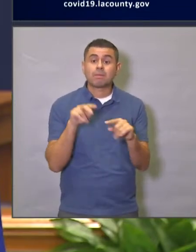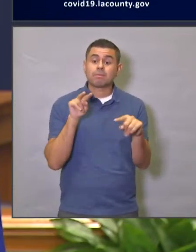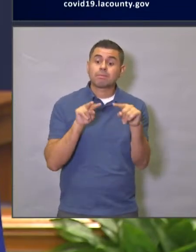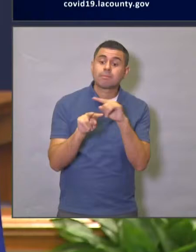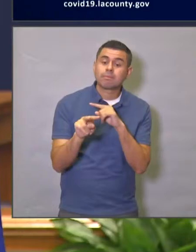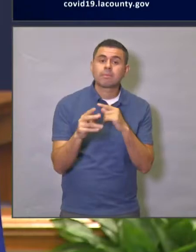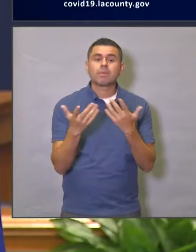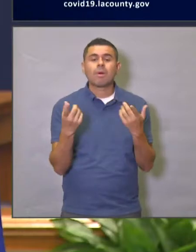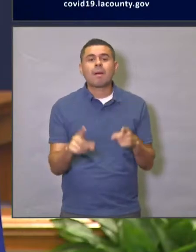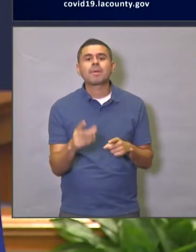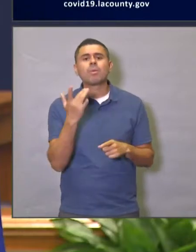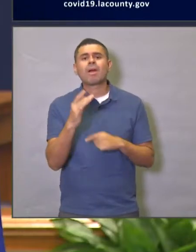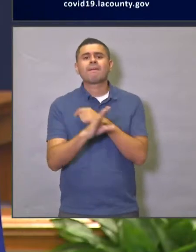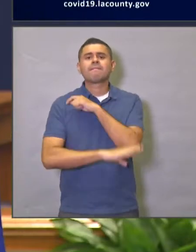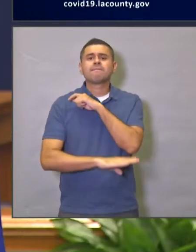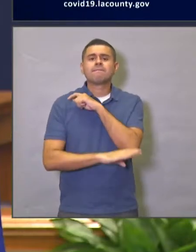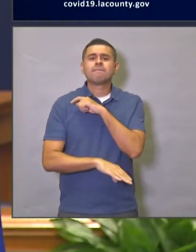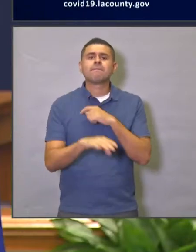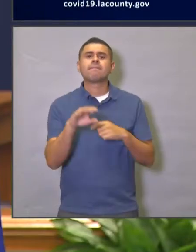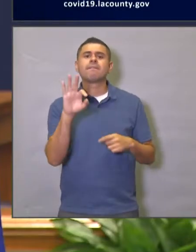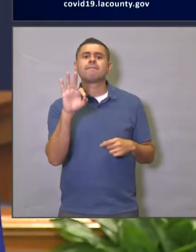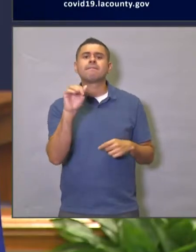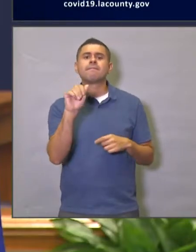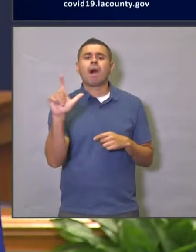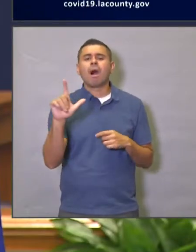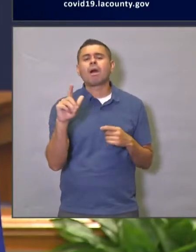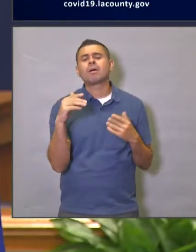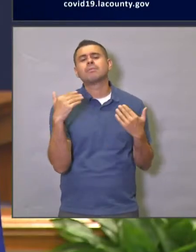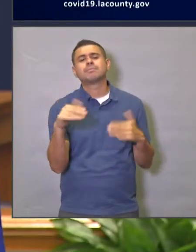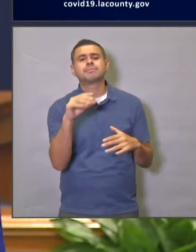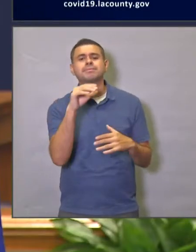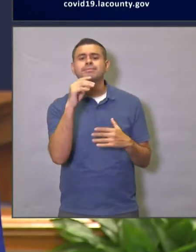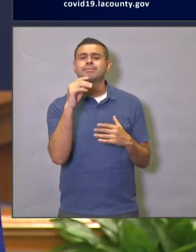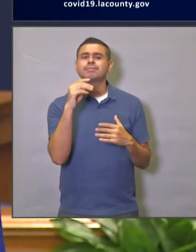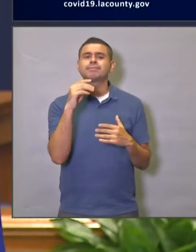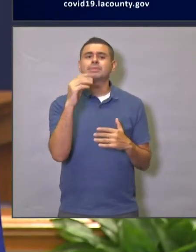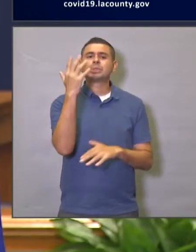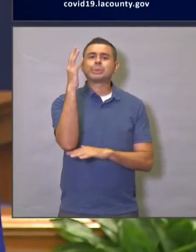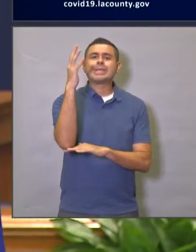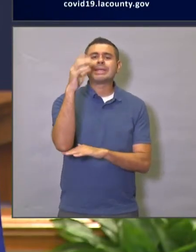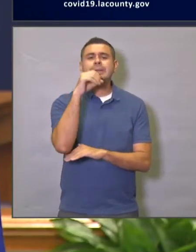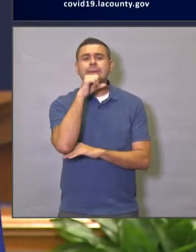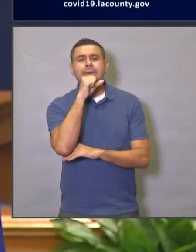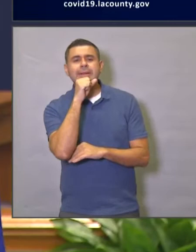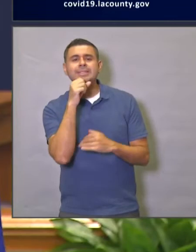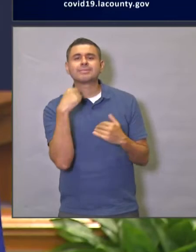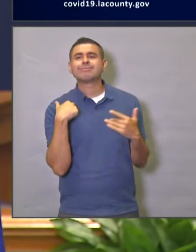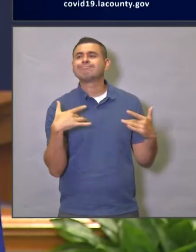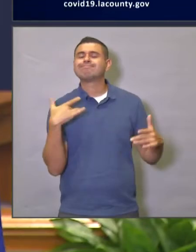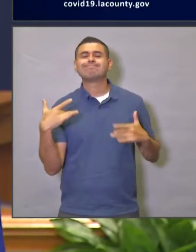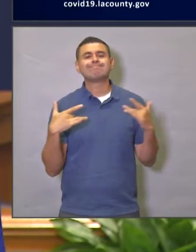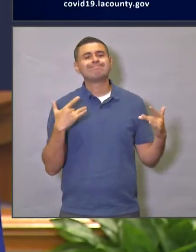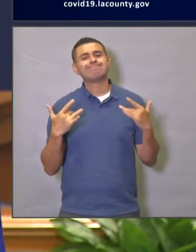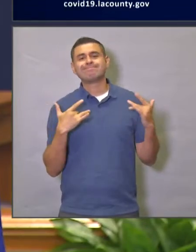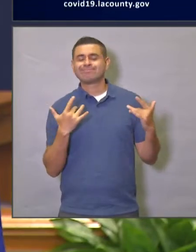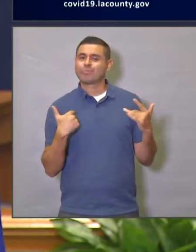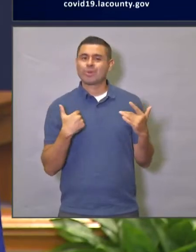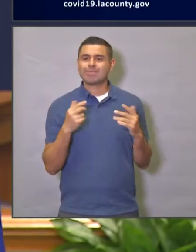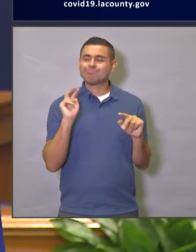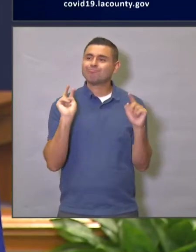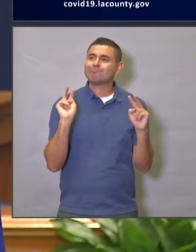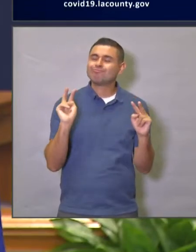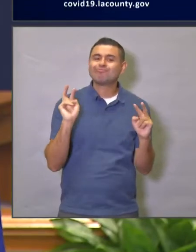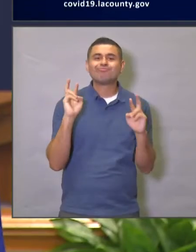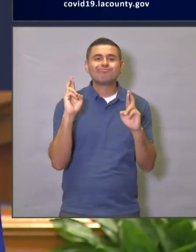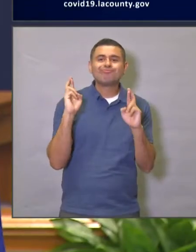de otoño e invierno que se acercan y están llenos de momentos especiales que todos esperamos. En los próximos